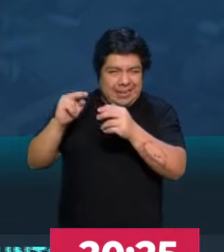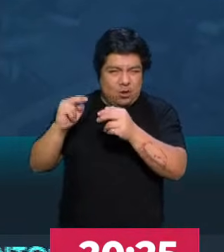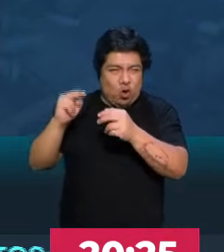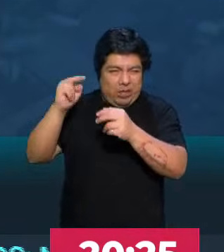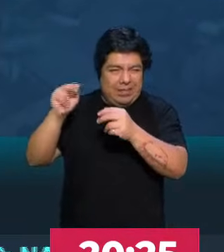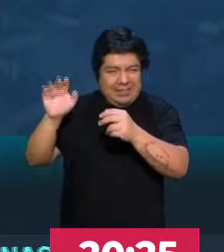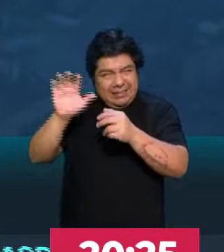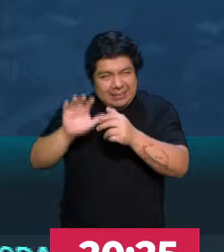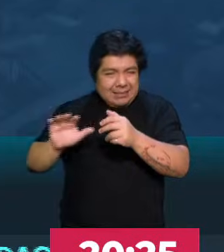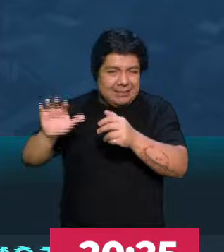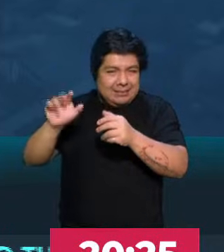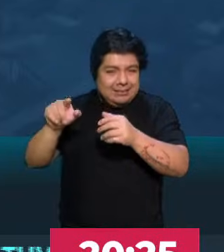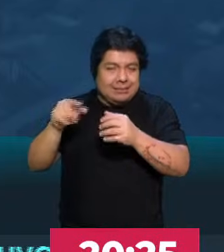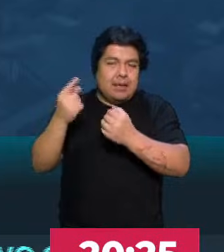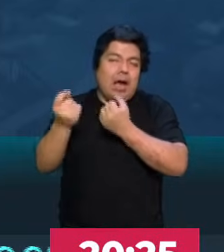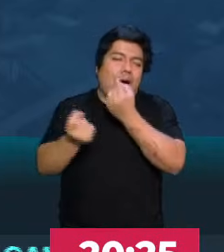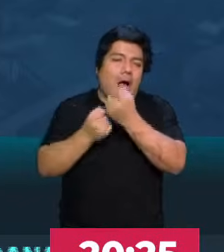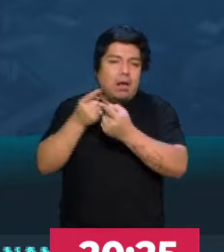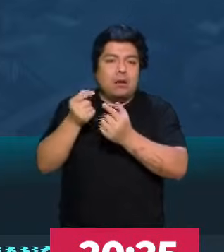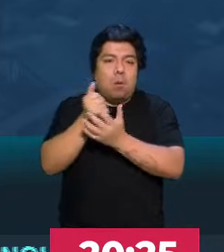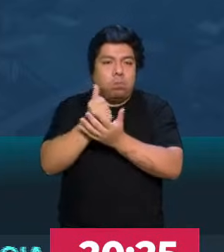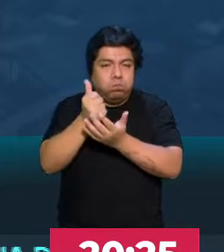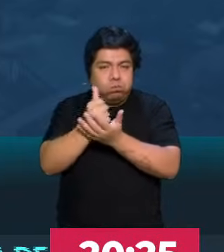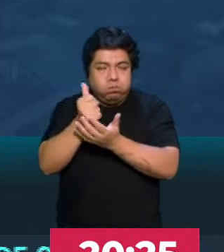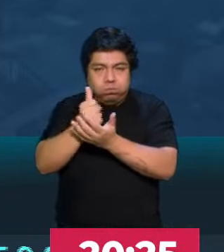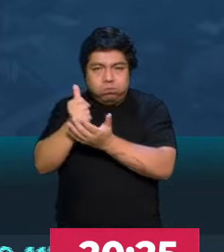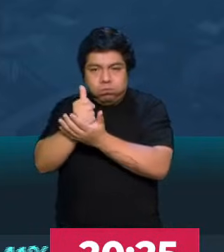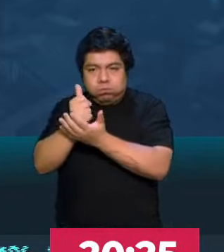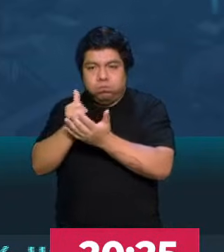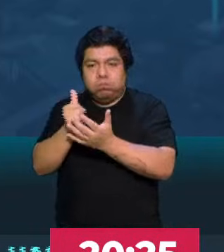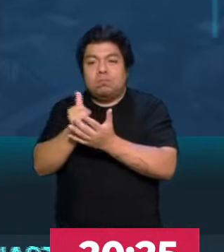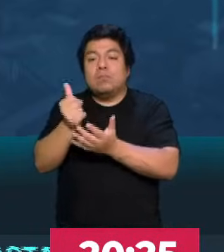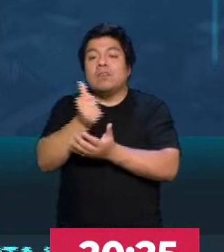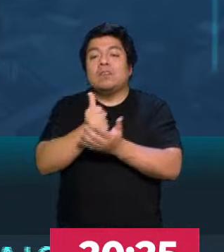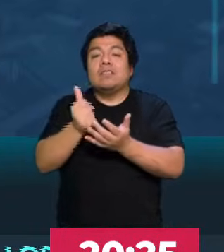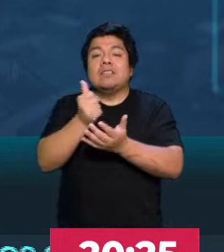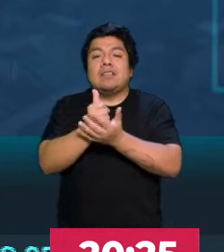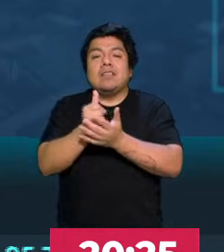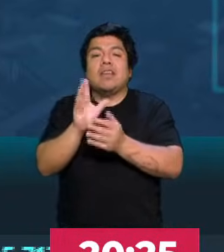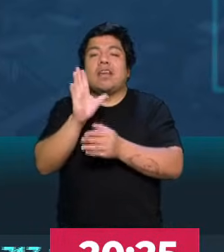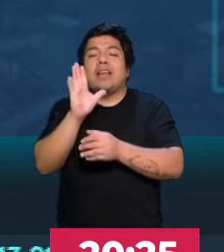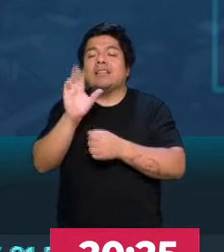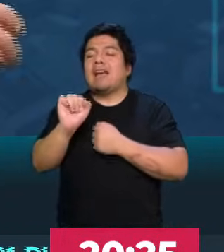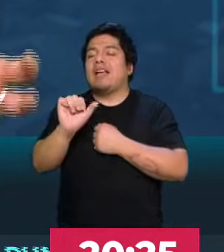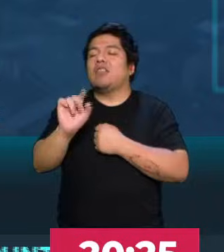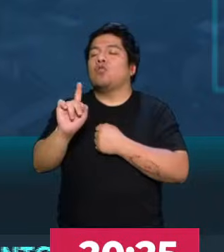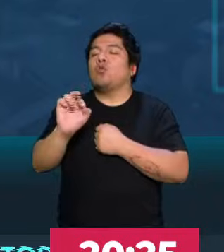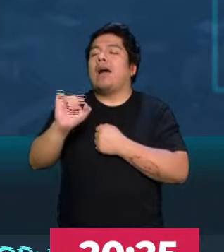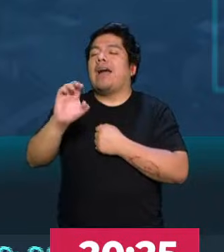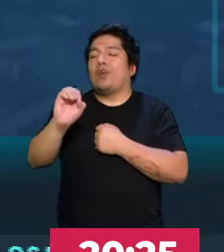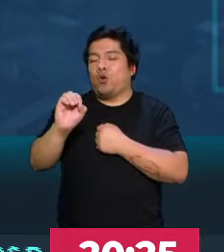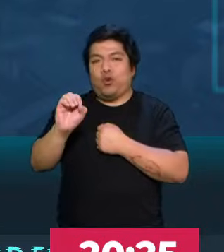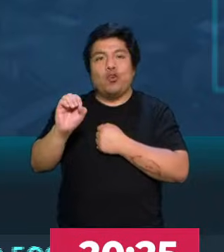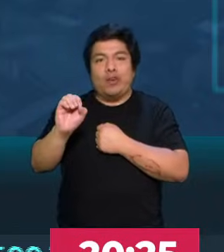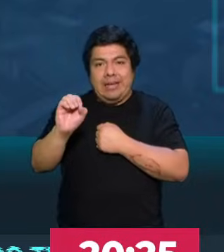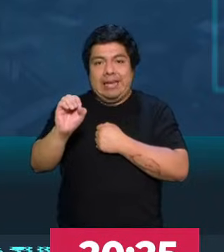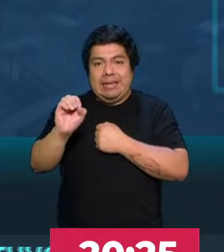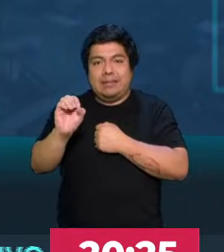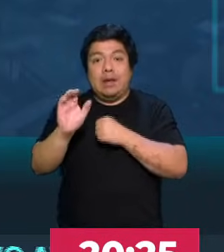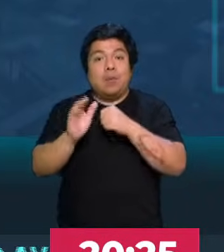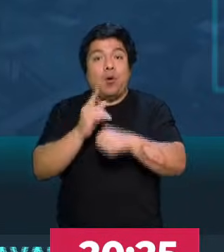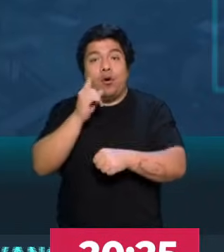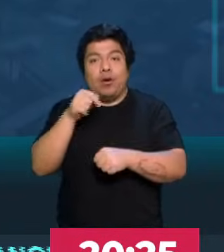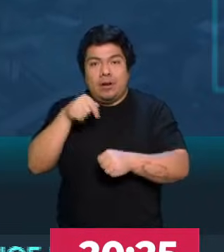y muchas otras ciudades, pero se consideran ciudades santuario. Y ahí viene toda una cuestión porque la